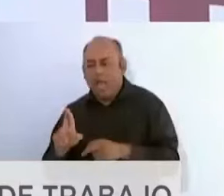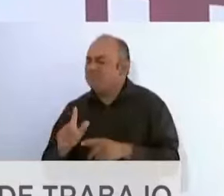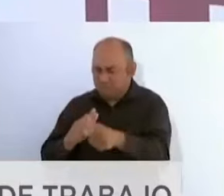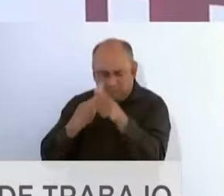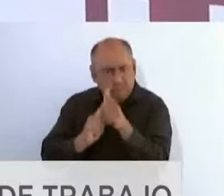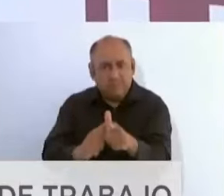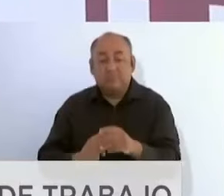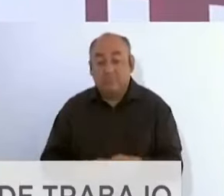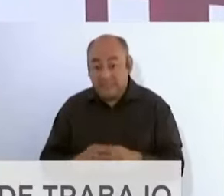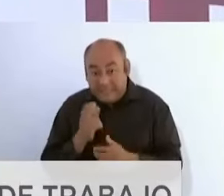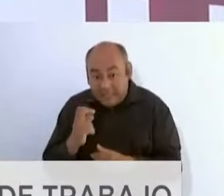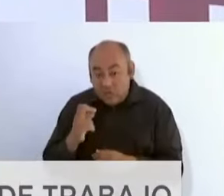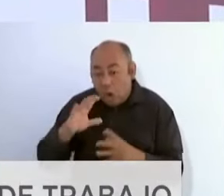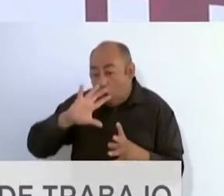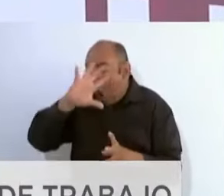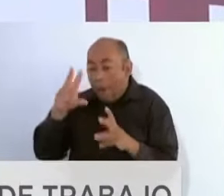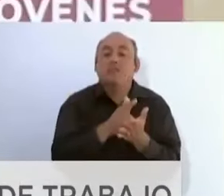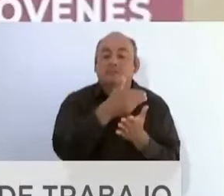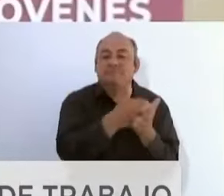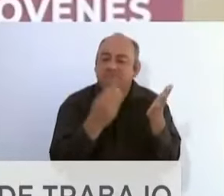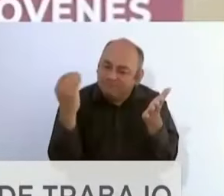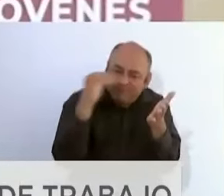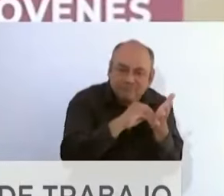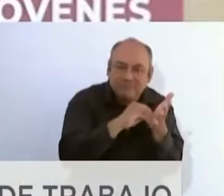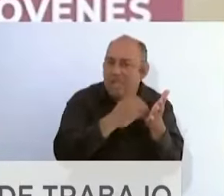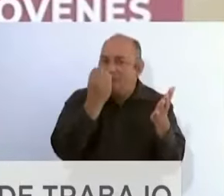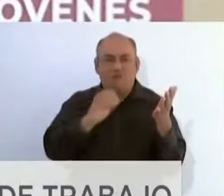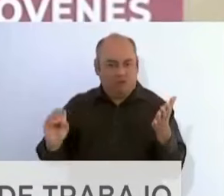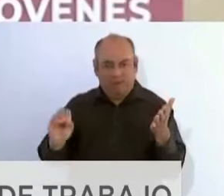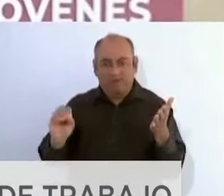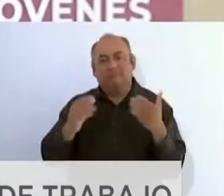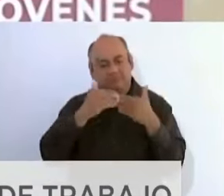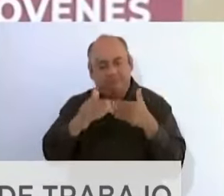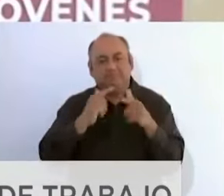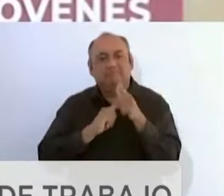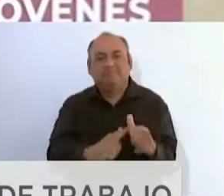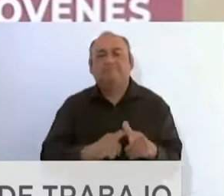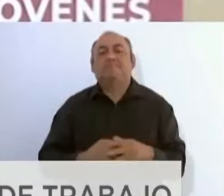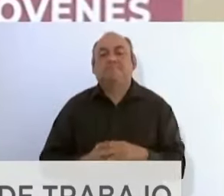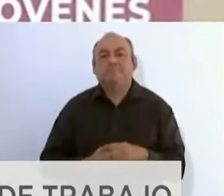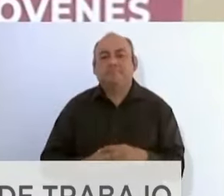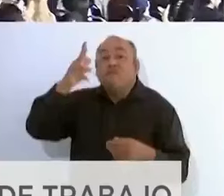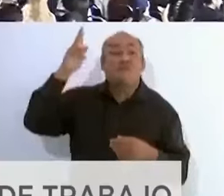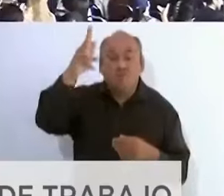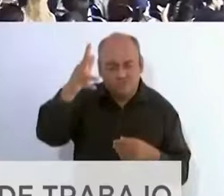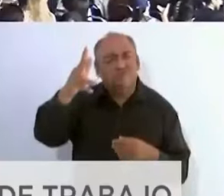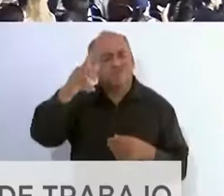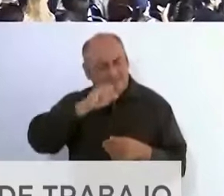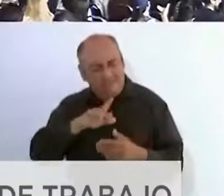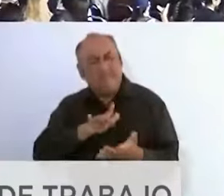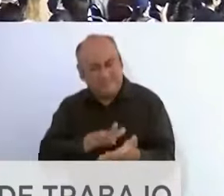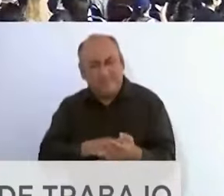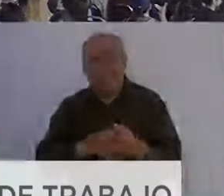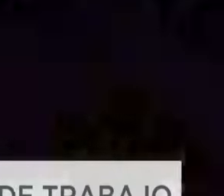como una transición histórica. Sheinbaum Pardo destacó que a partir del 1 de octubre inicia el segundo piso de la Cuarta